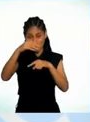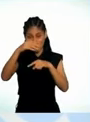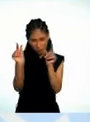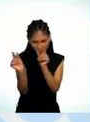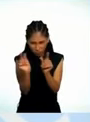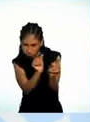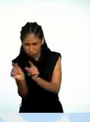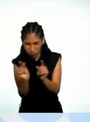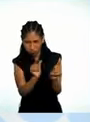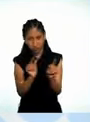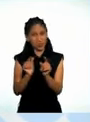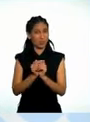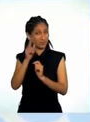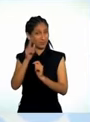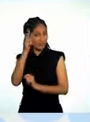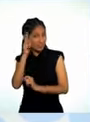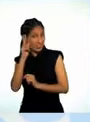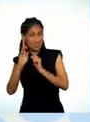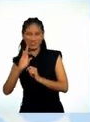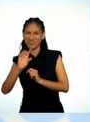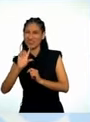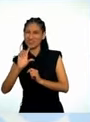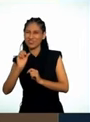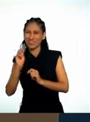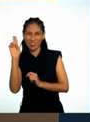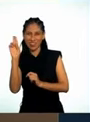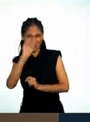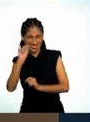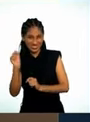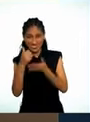mister servers te ayudará